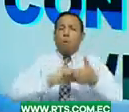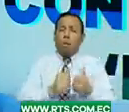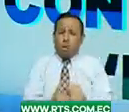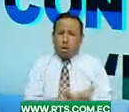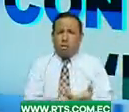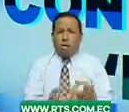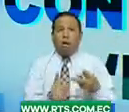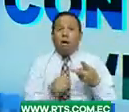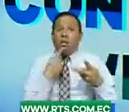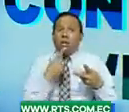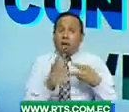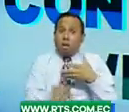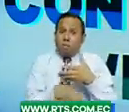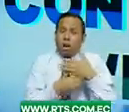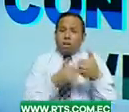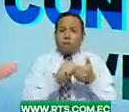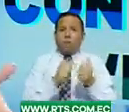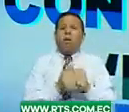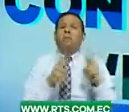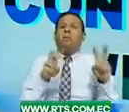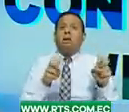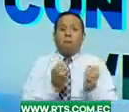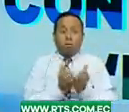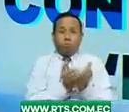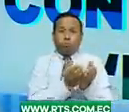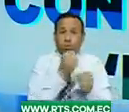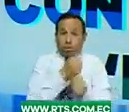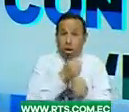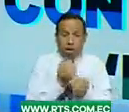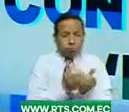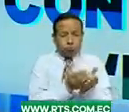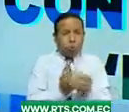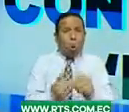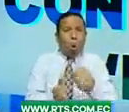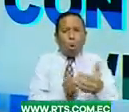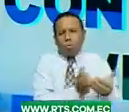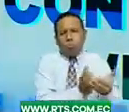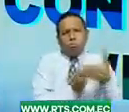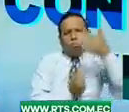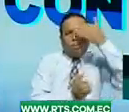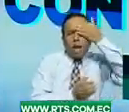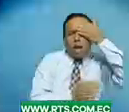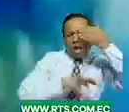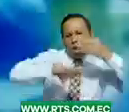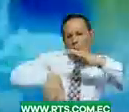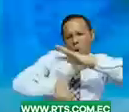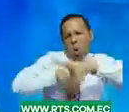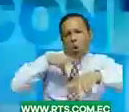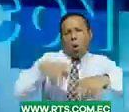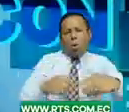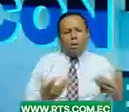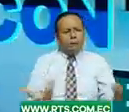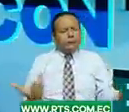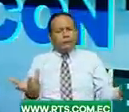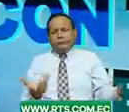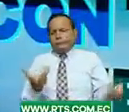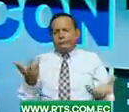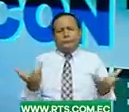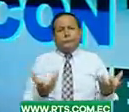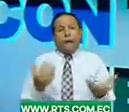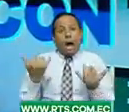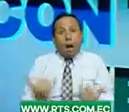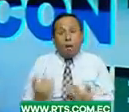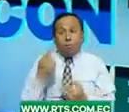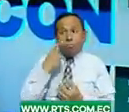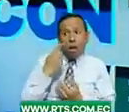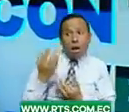enfrentar. Por eso están a la expectativa de las decisiones de las autoridades. Para darnos su informe especial sobre este tema, se encuentra ya en